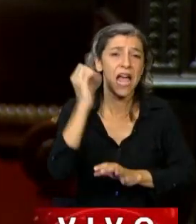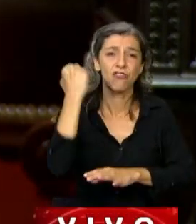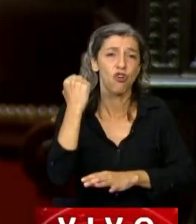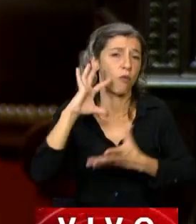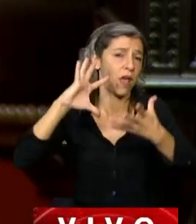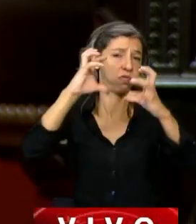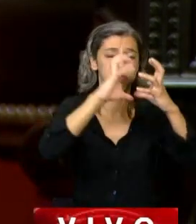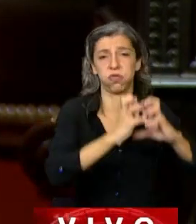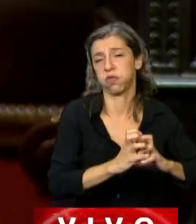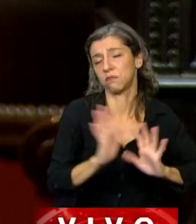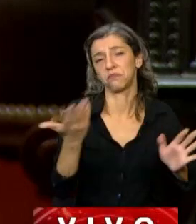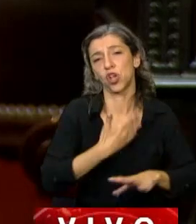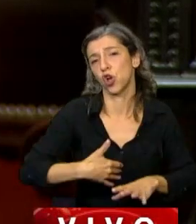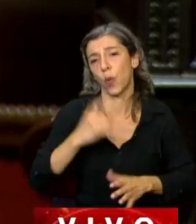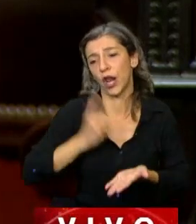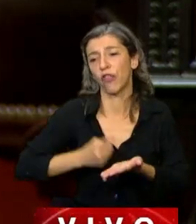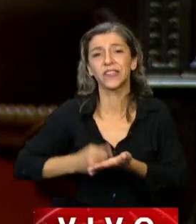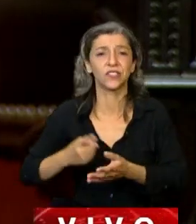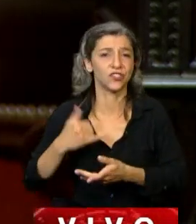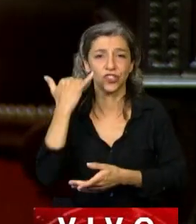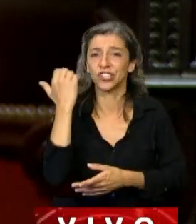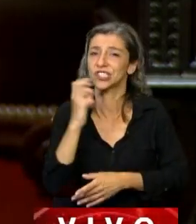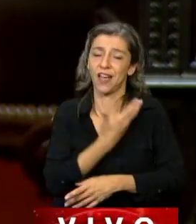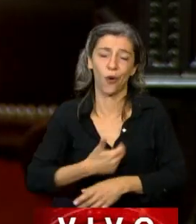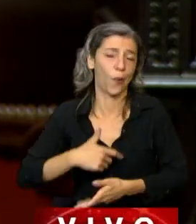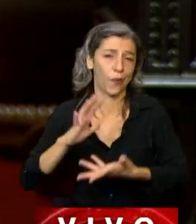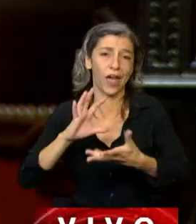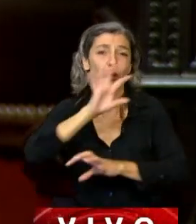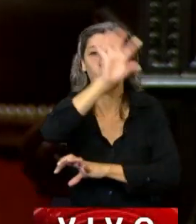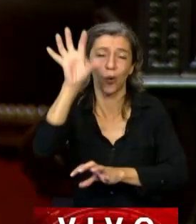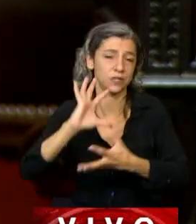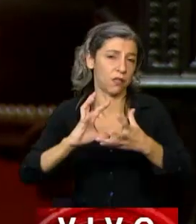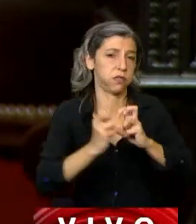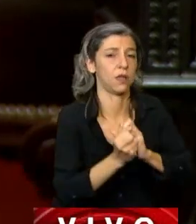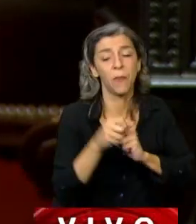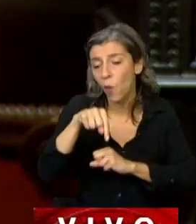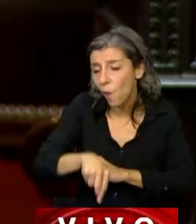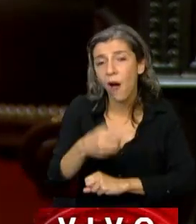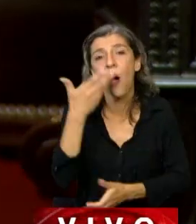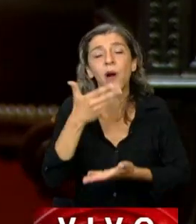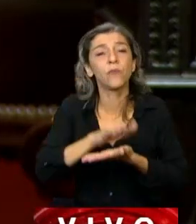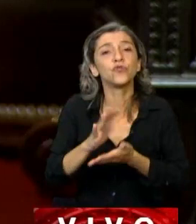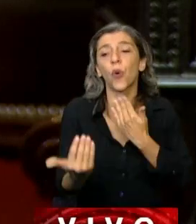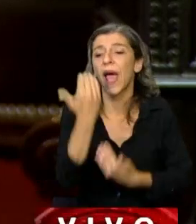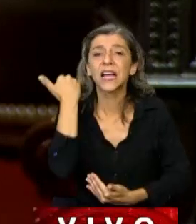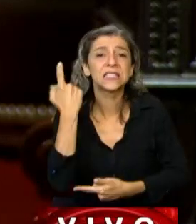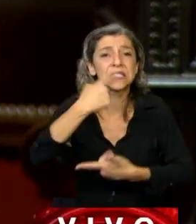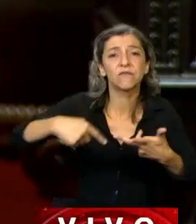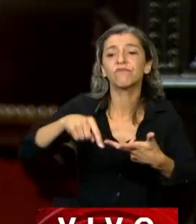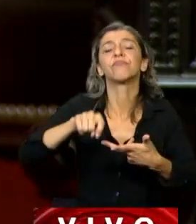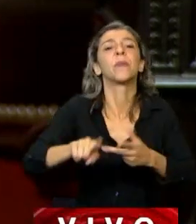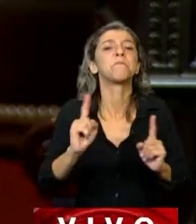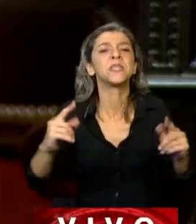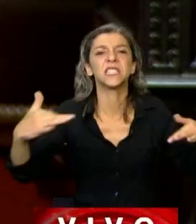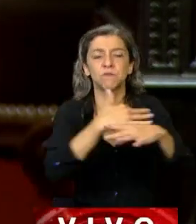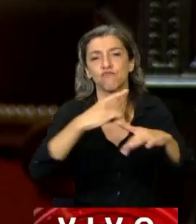este gobierno en muchos otros aspectos. Acá estamos hablando de siniestralidad vial y de cuál es el mejor método para